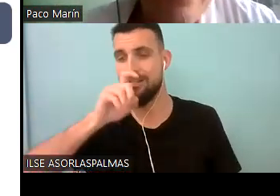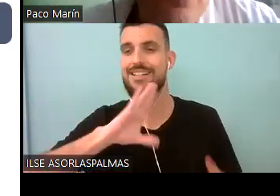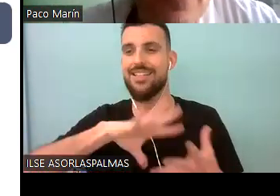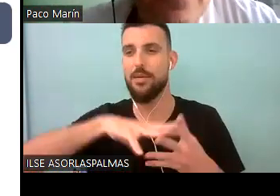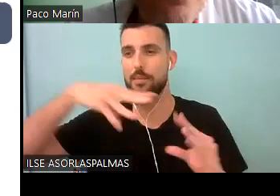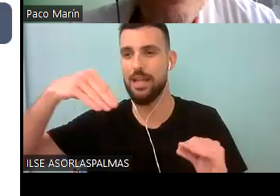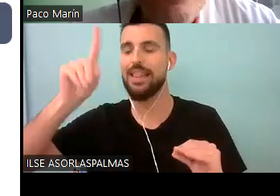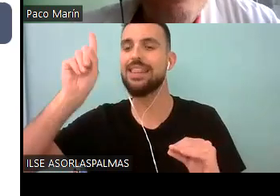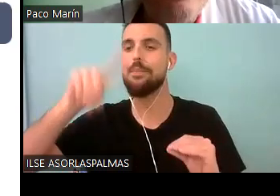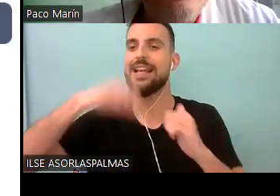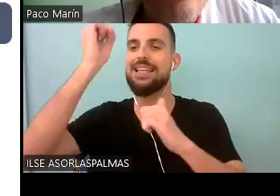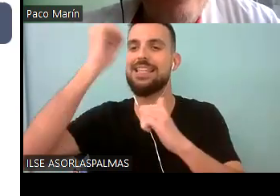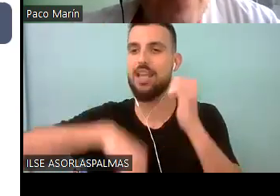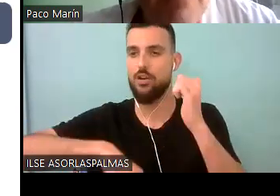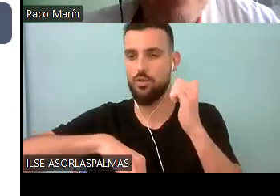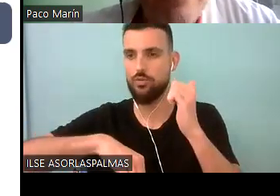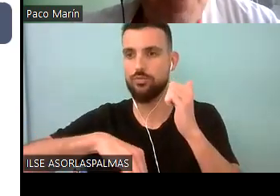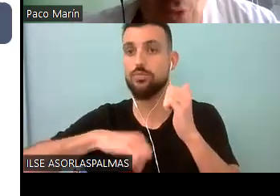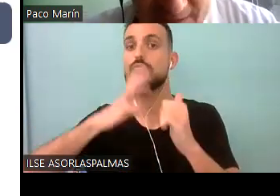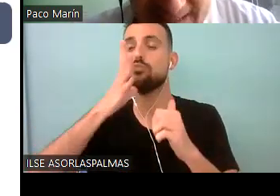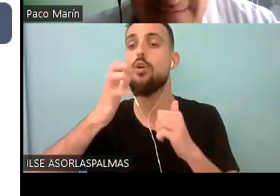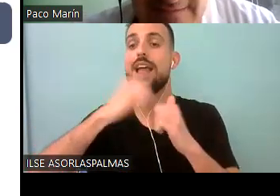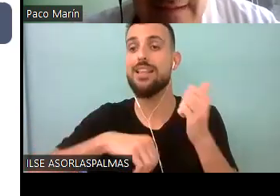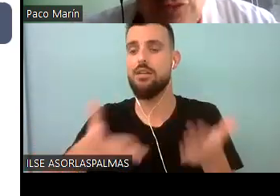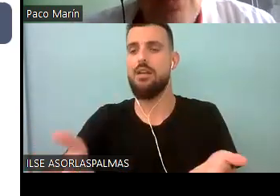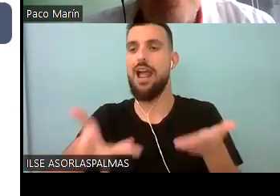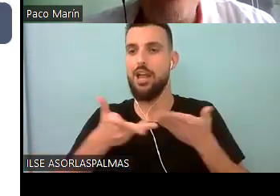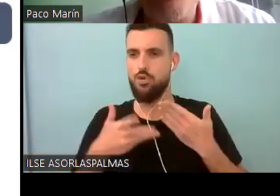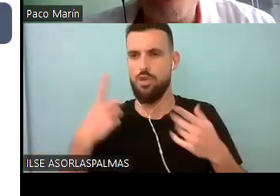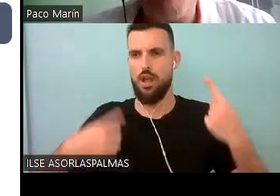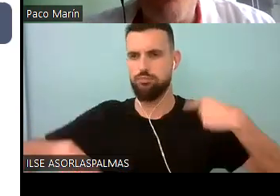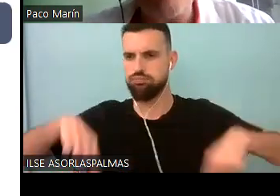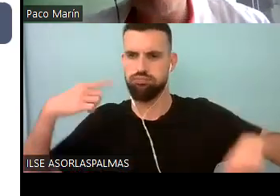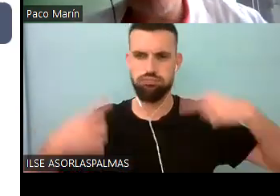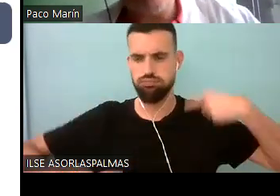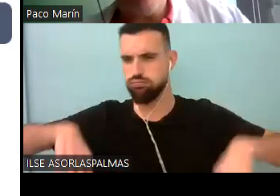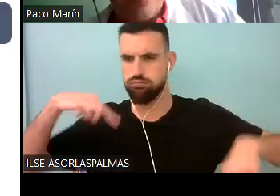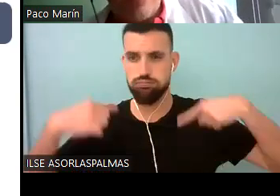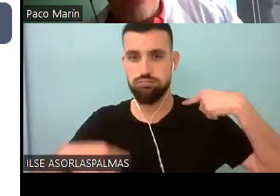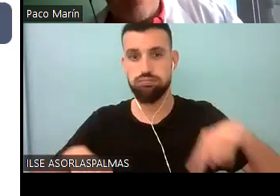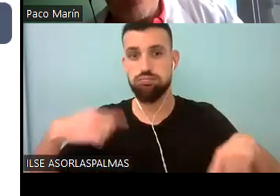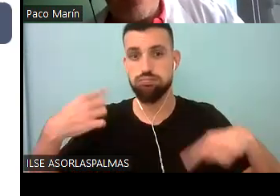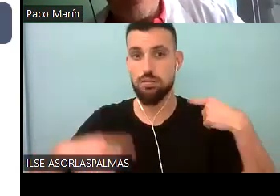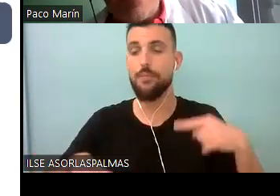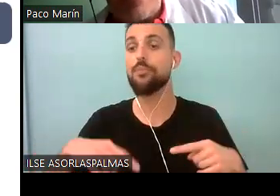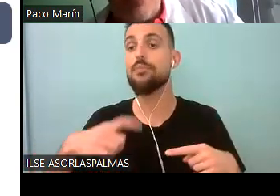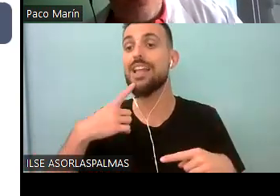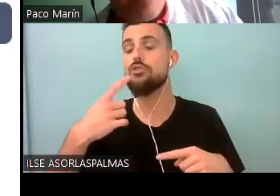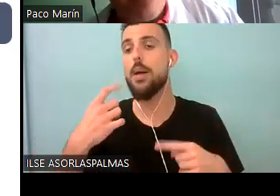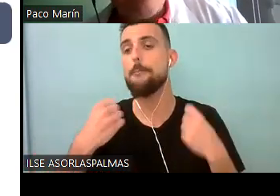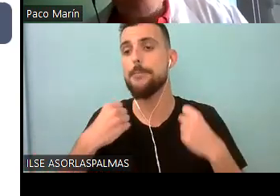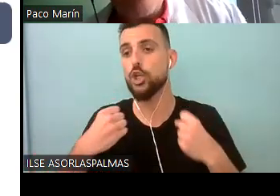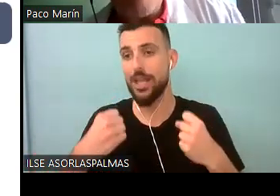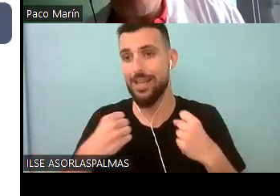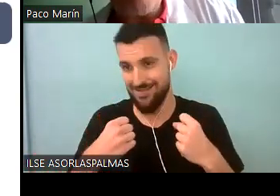el hierro, porque el hierro ayudaba a la mioglobina, que es un cofactor dentro de la mioglobina. La mioglobina sería una proteína similar a la